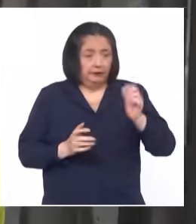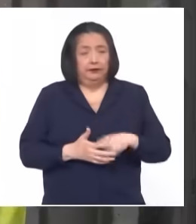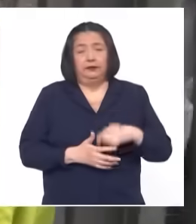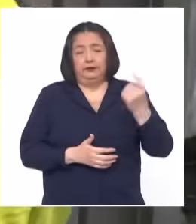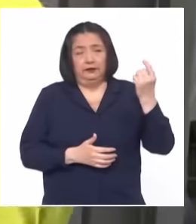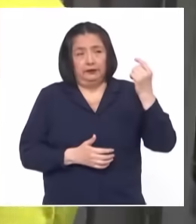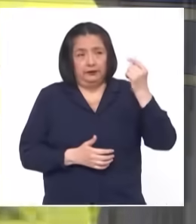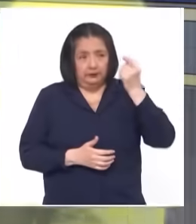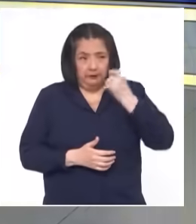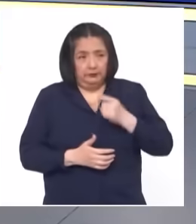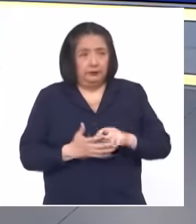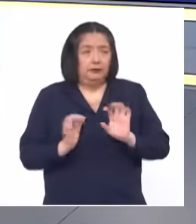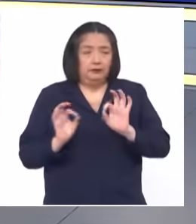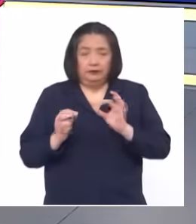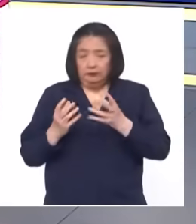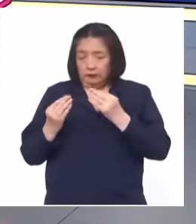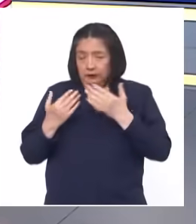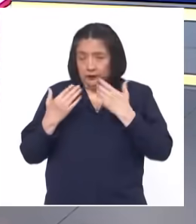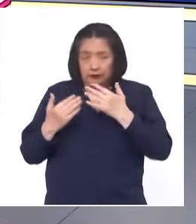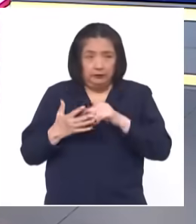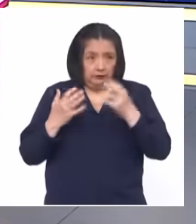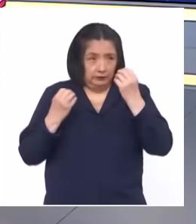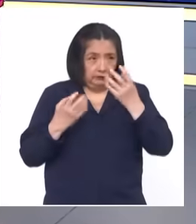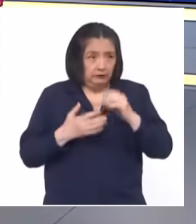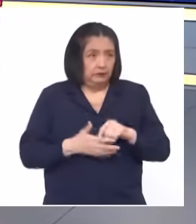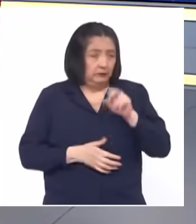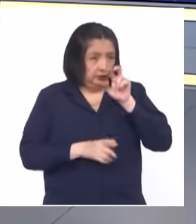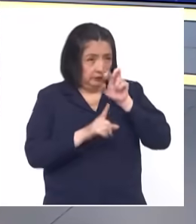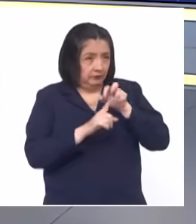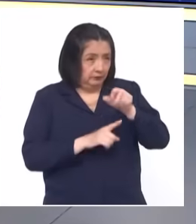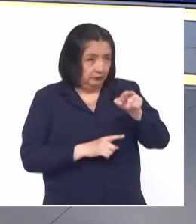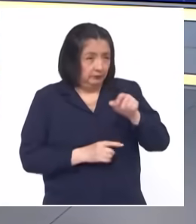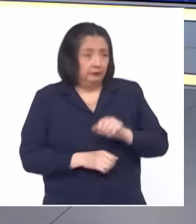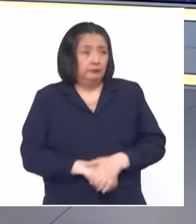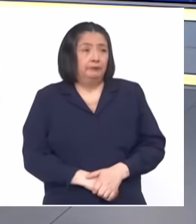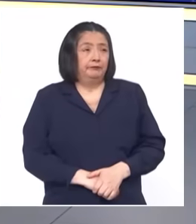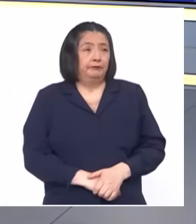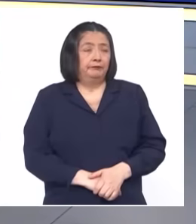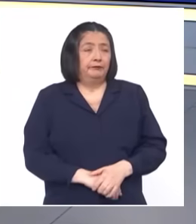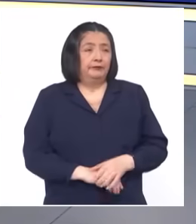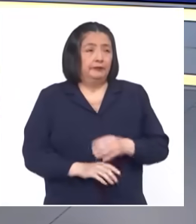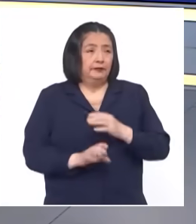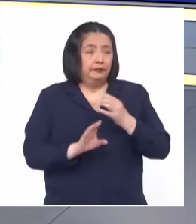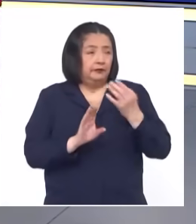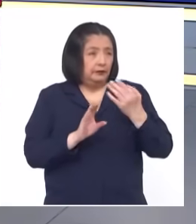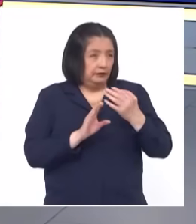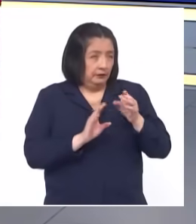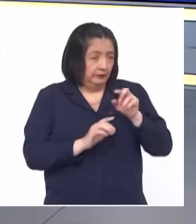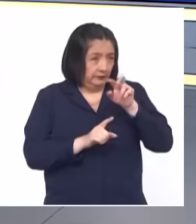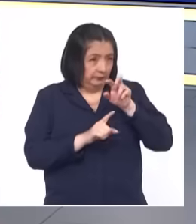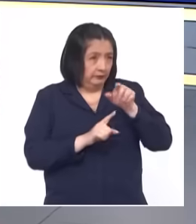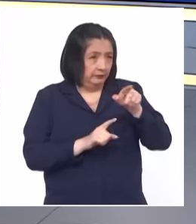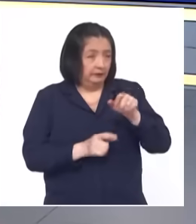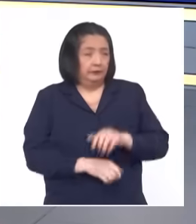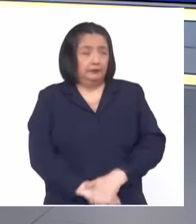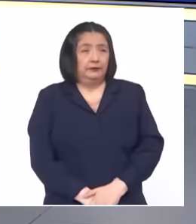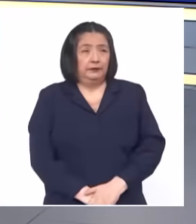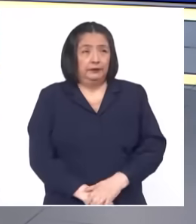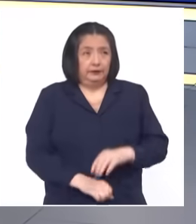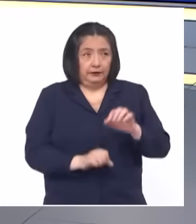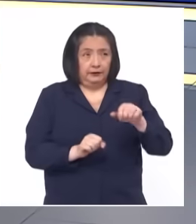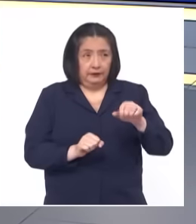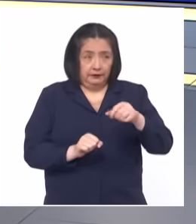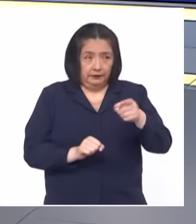Gamarra. Muchísimas gracias, Lourdes, por esa información. Y ahí vemos ya el acceso por aviación y cómo este sí